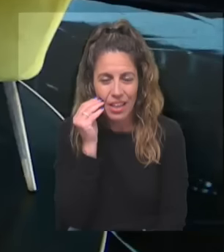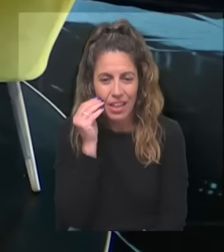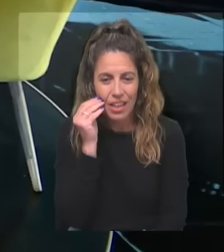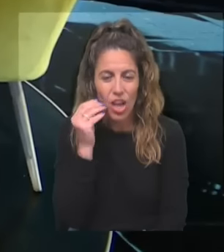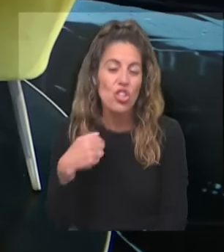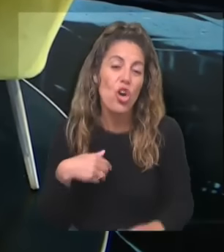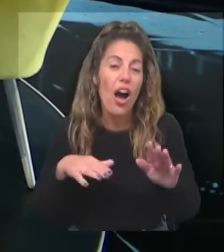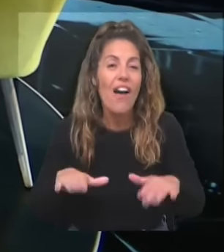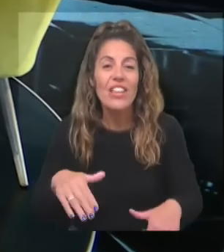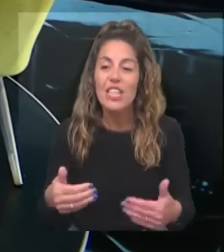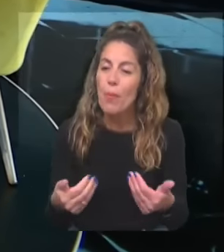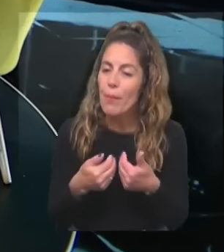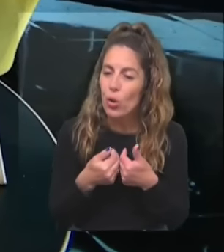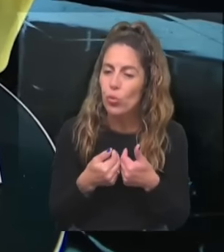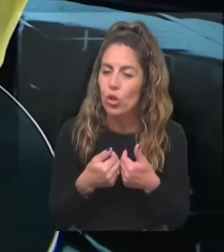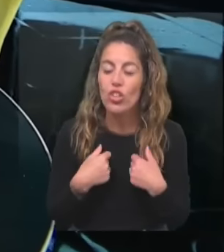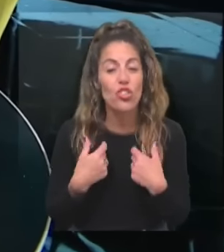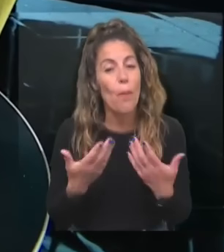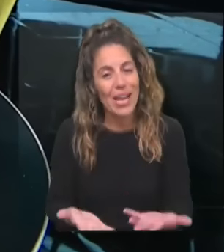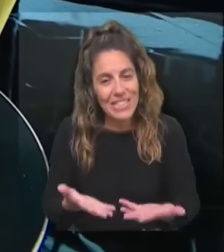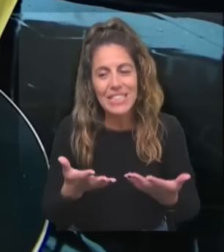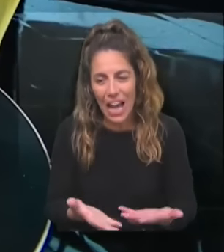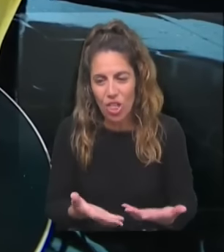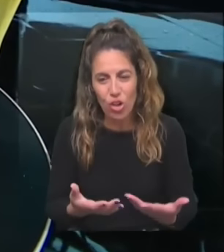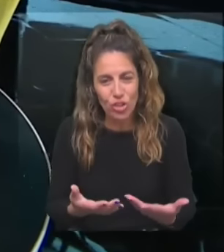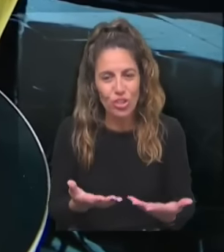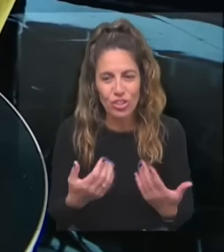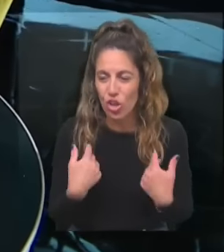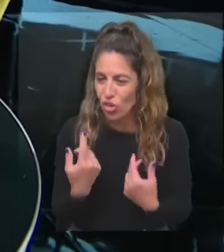yo a veces me pregunto si somos muy pesados nosotros,